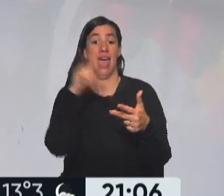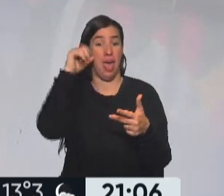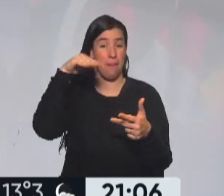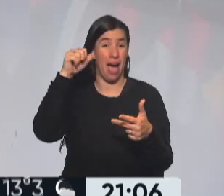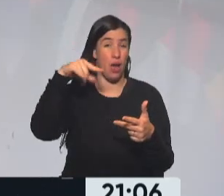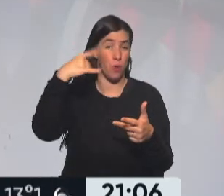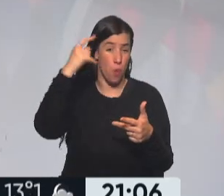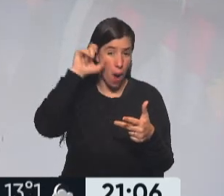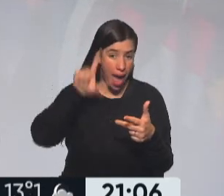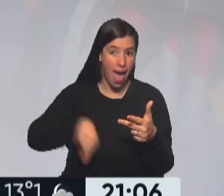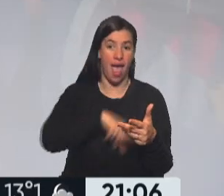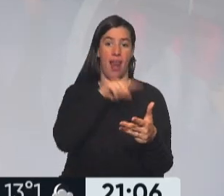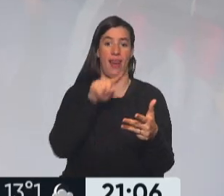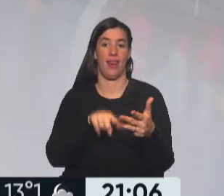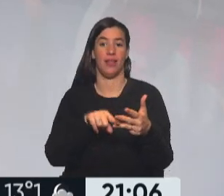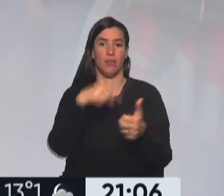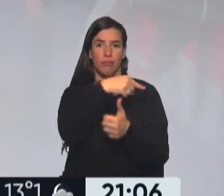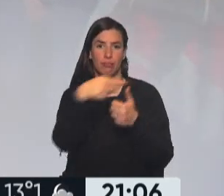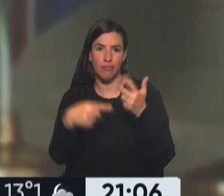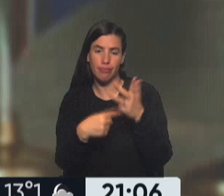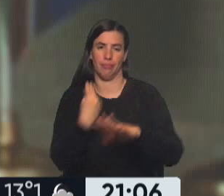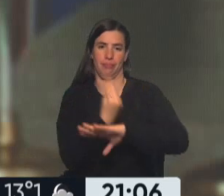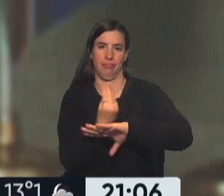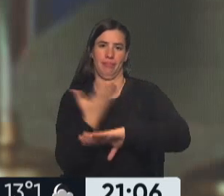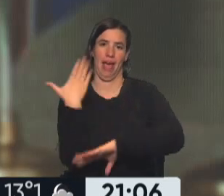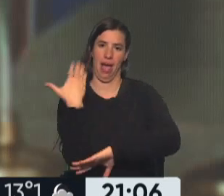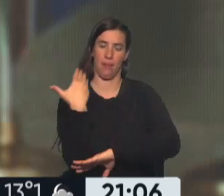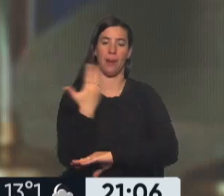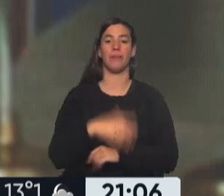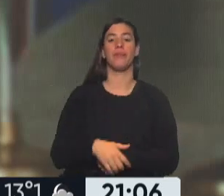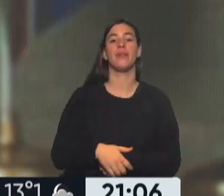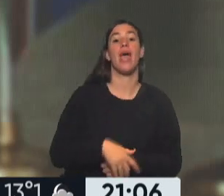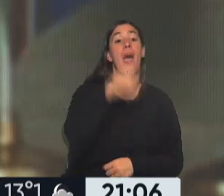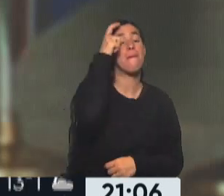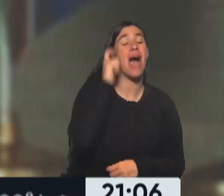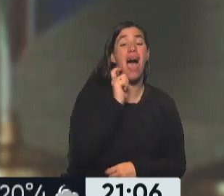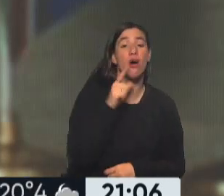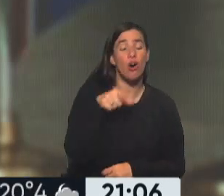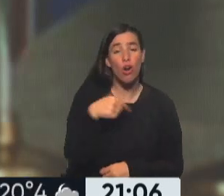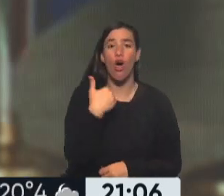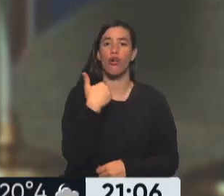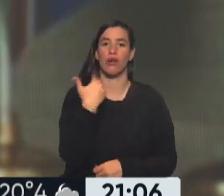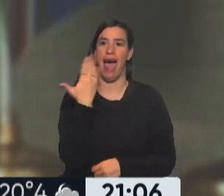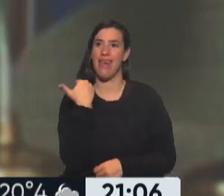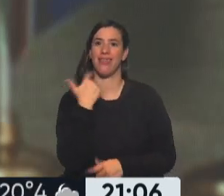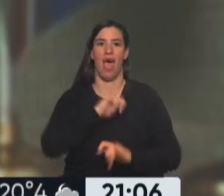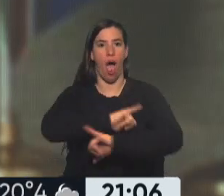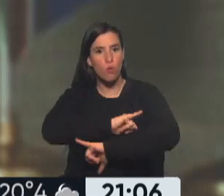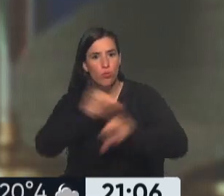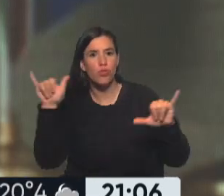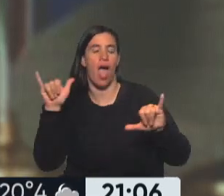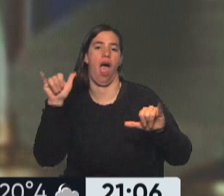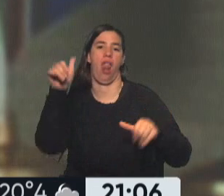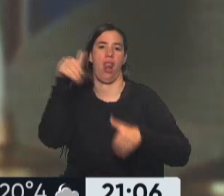Sí, exactamente, había estado en duda. Emmanuel Macron, recordemos que viene de anunciar un adelanto de elecciones por lo que fue el resultado de las